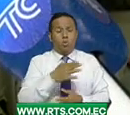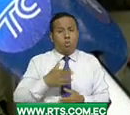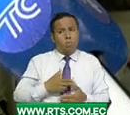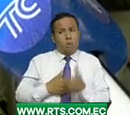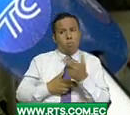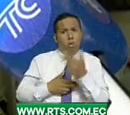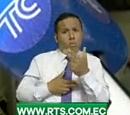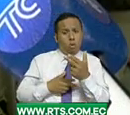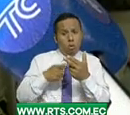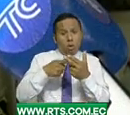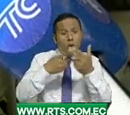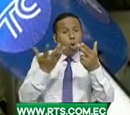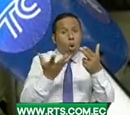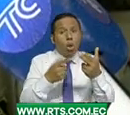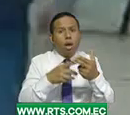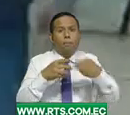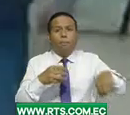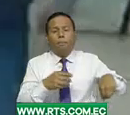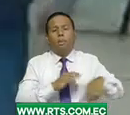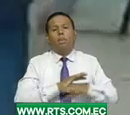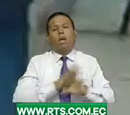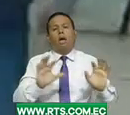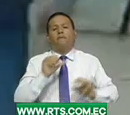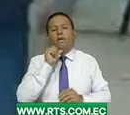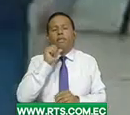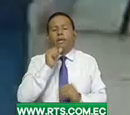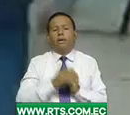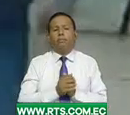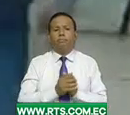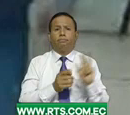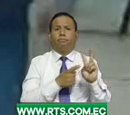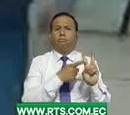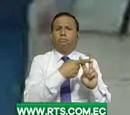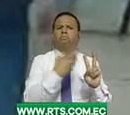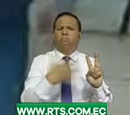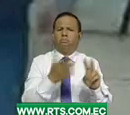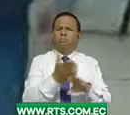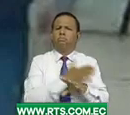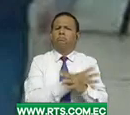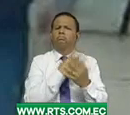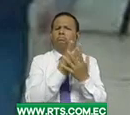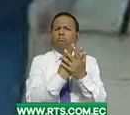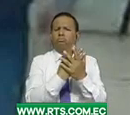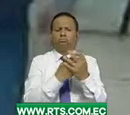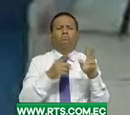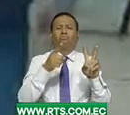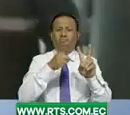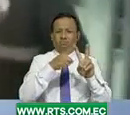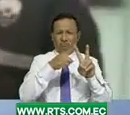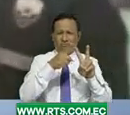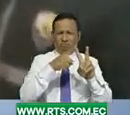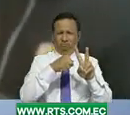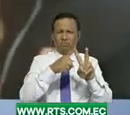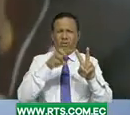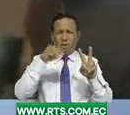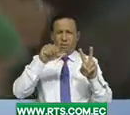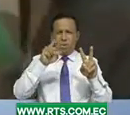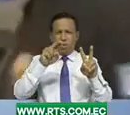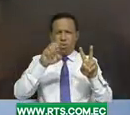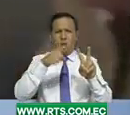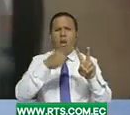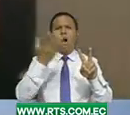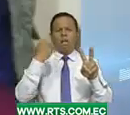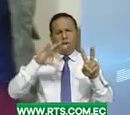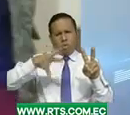para este asesinato. Los capturados cuentan con antecedentes penales. Manuel de Jesús V por el delito de robo.